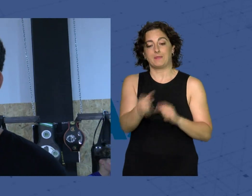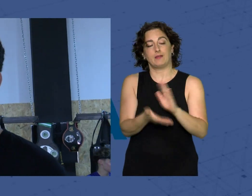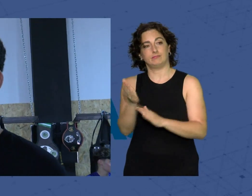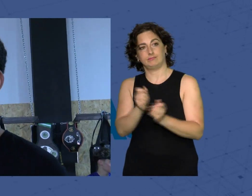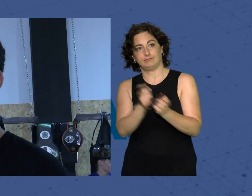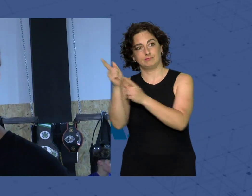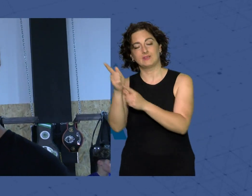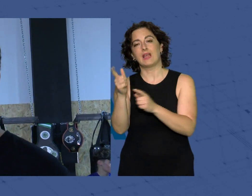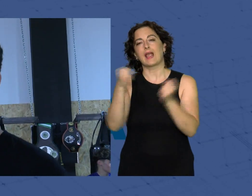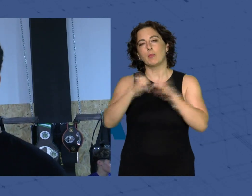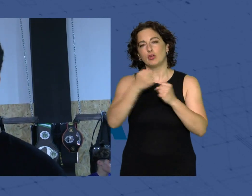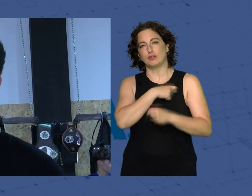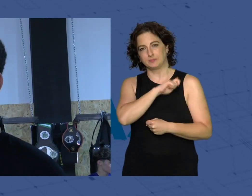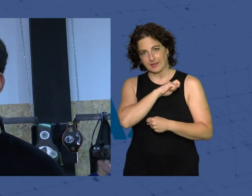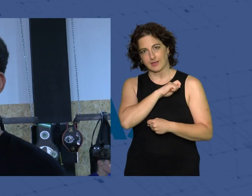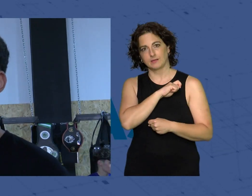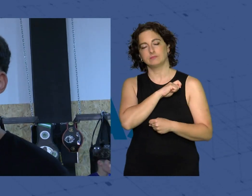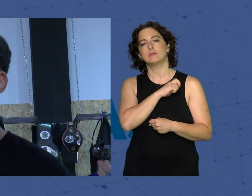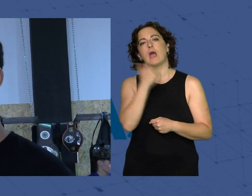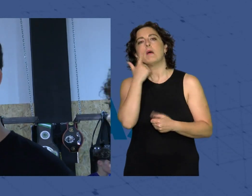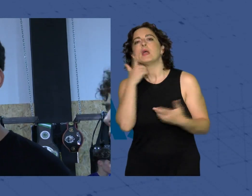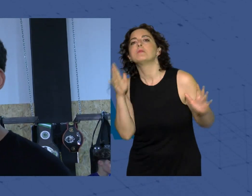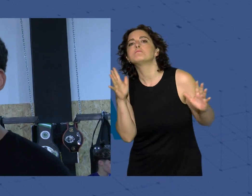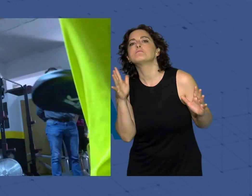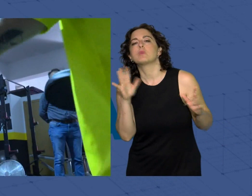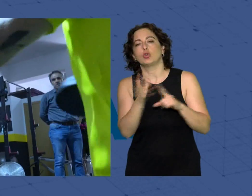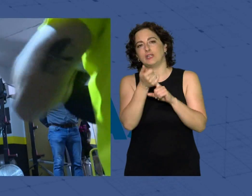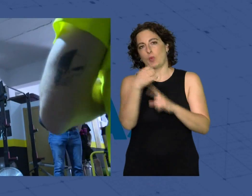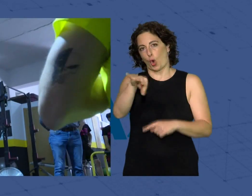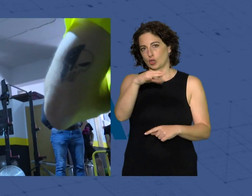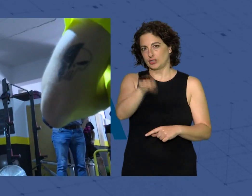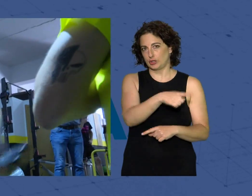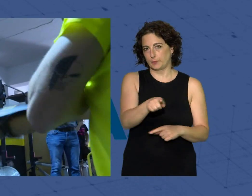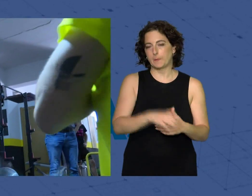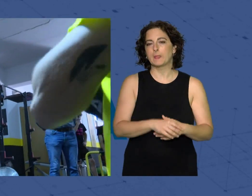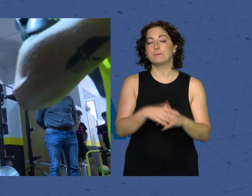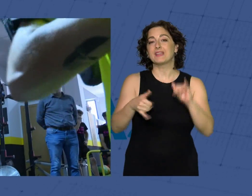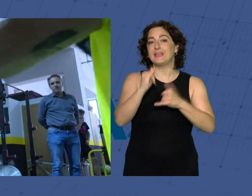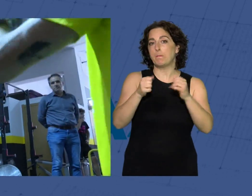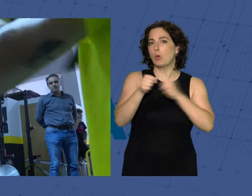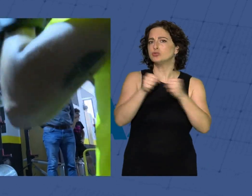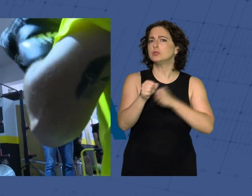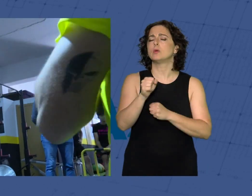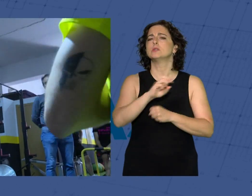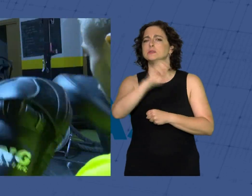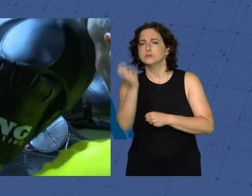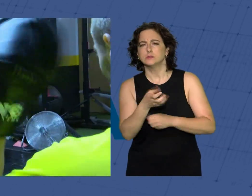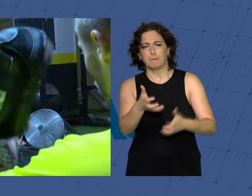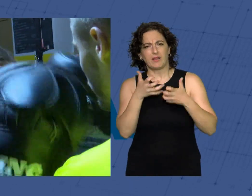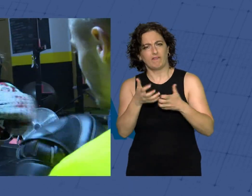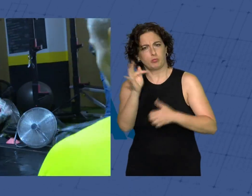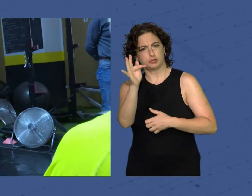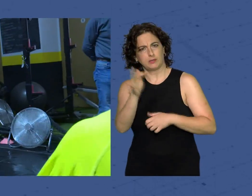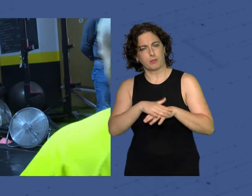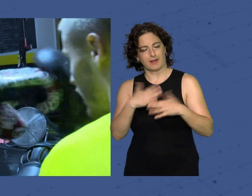el Campeonato de España y vamos a ver si conseguimos el oro. El kickboxing es un deporte con múltiples beneficios para nuestra